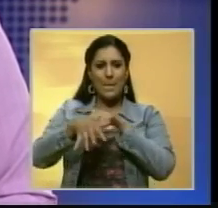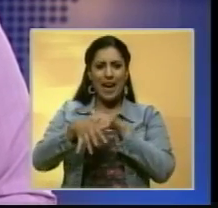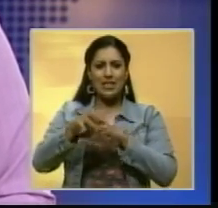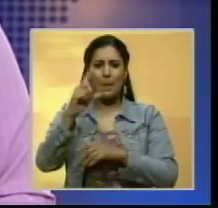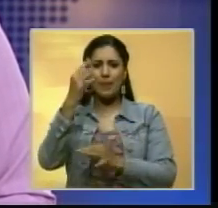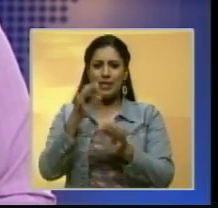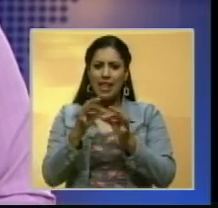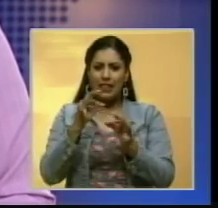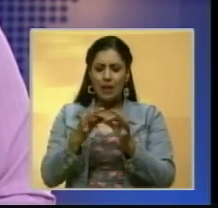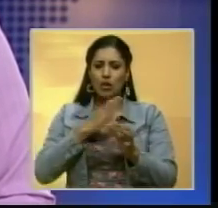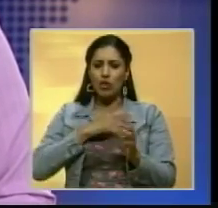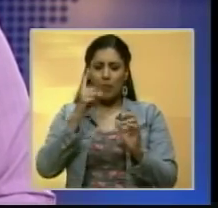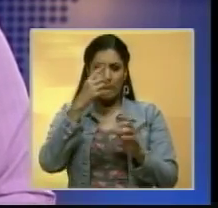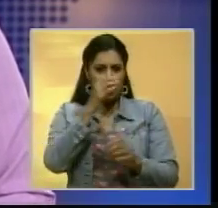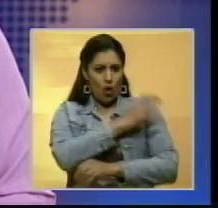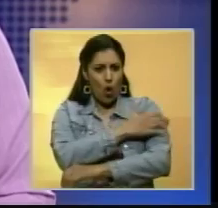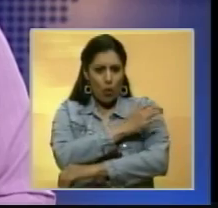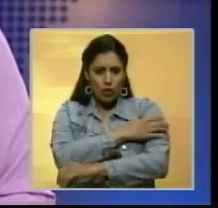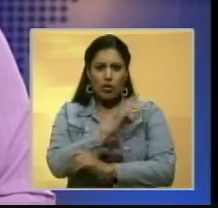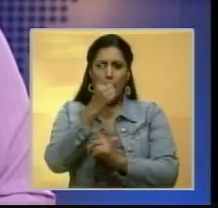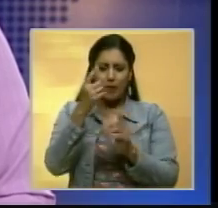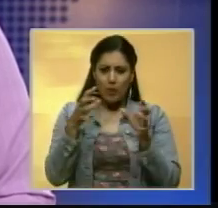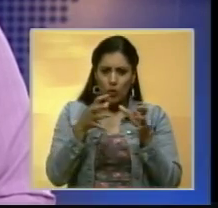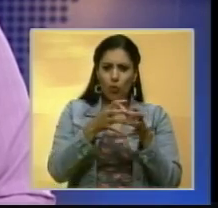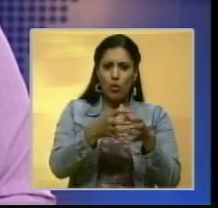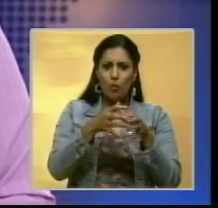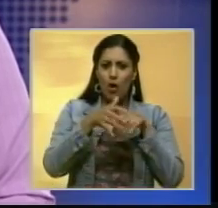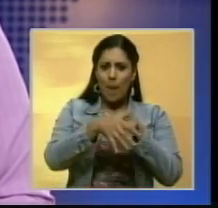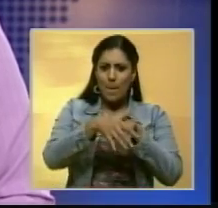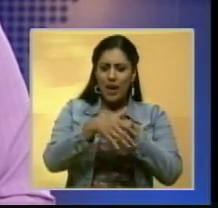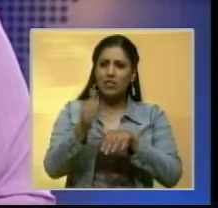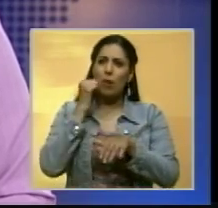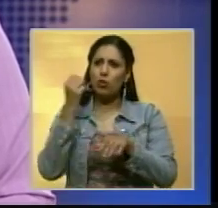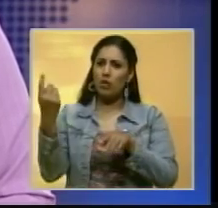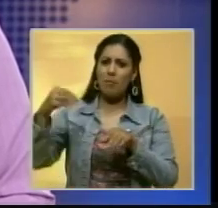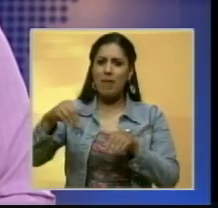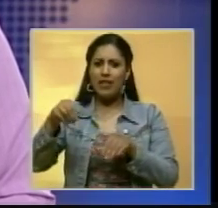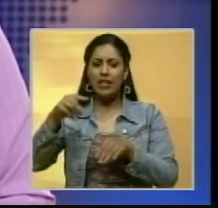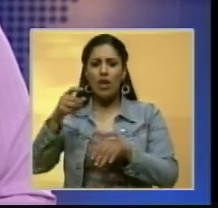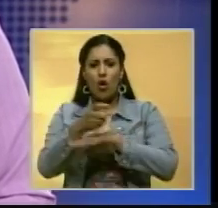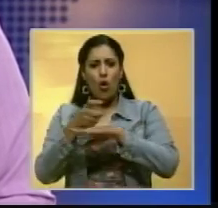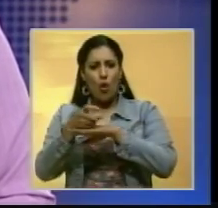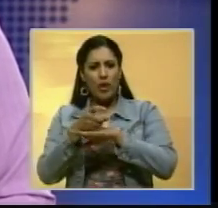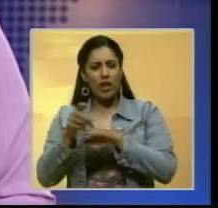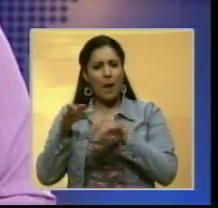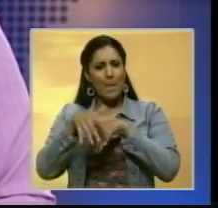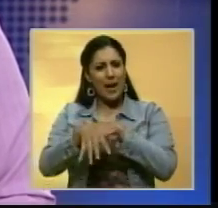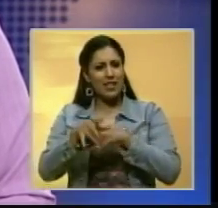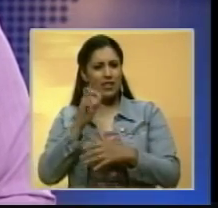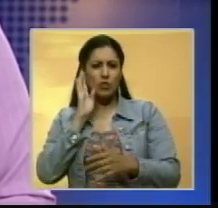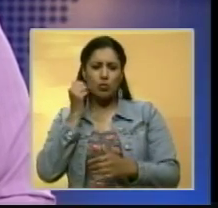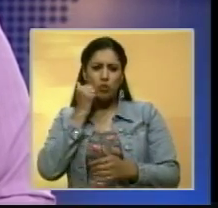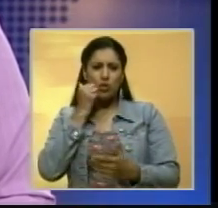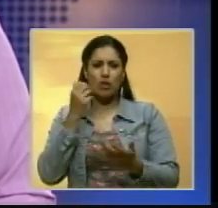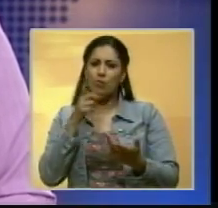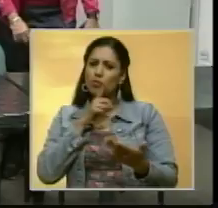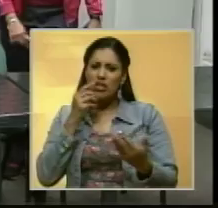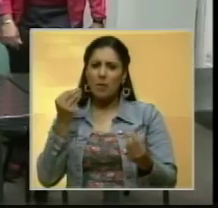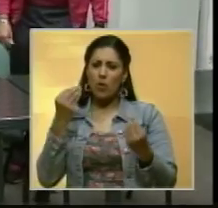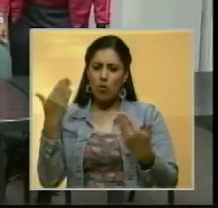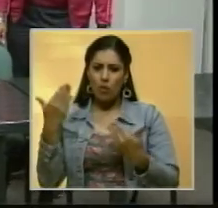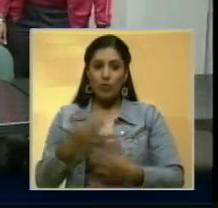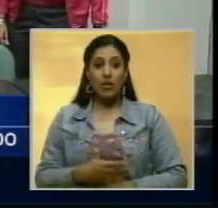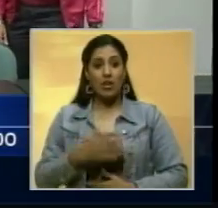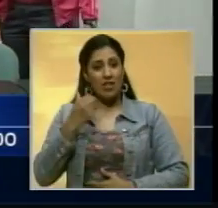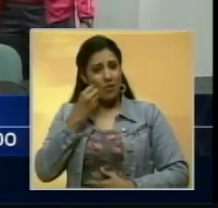de septiembre con el fin de torpedear la movilización anunciada por la oposición y que ha sido denominada la toma de Caracas. Juan